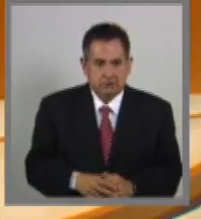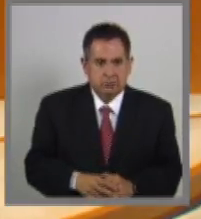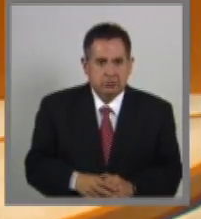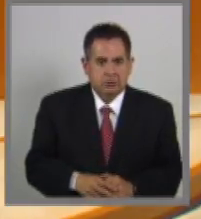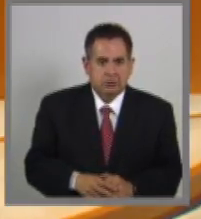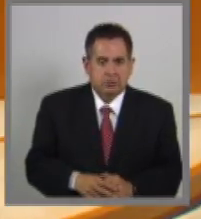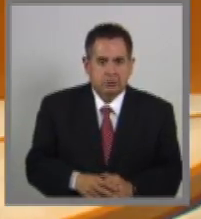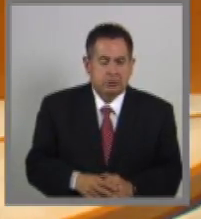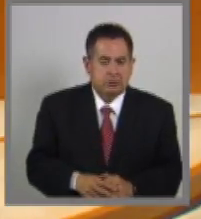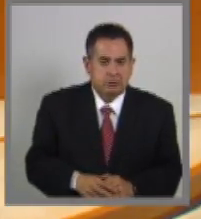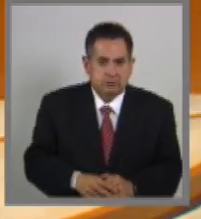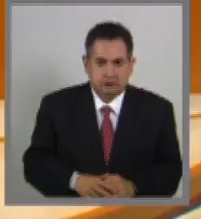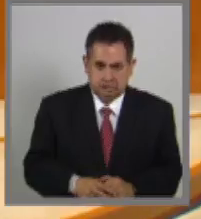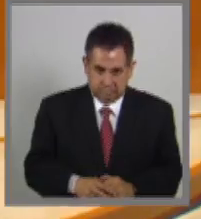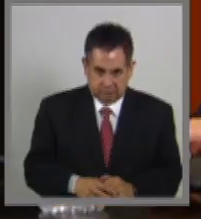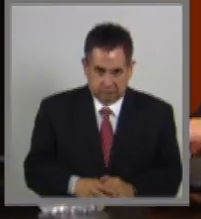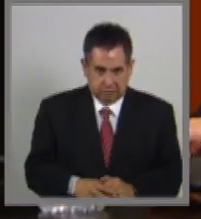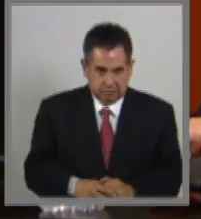la